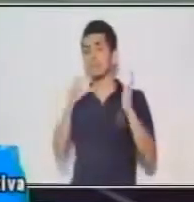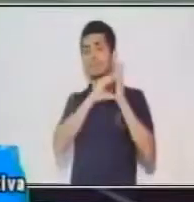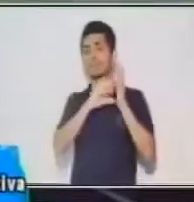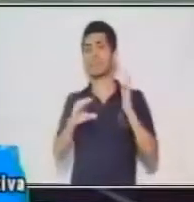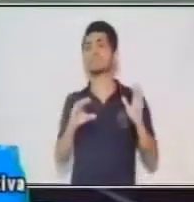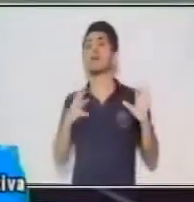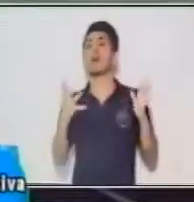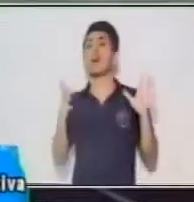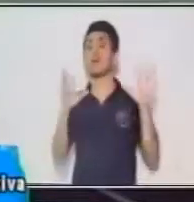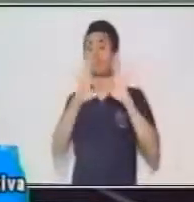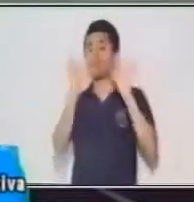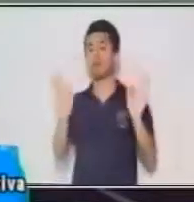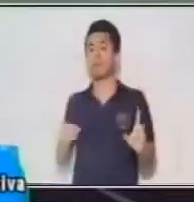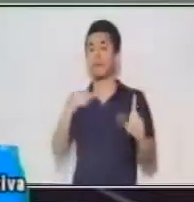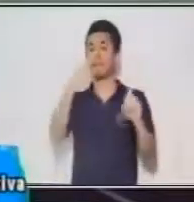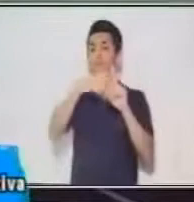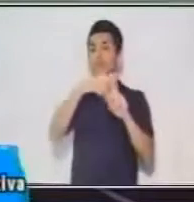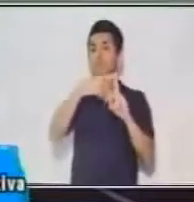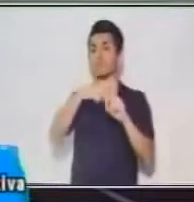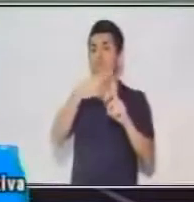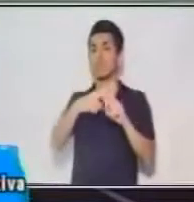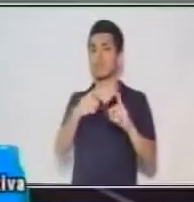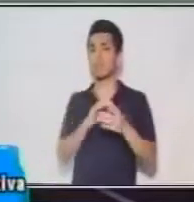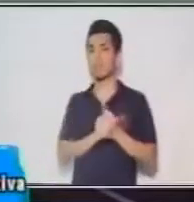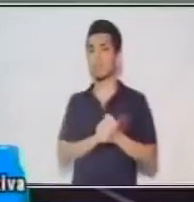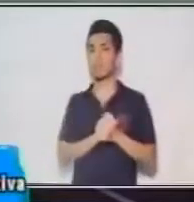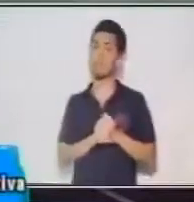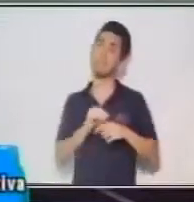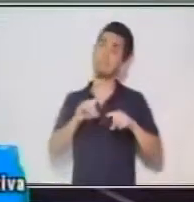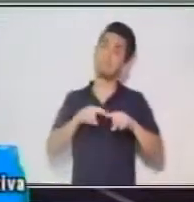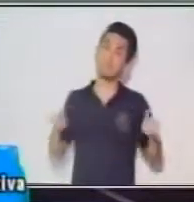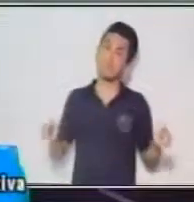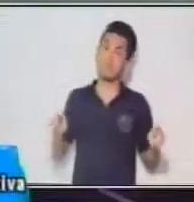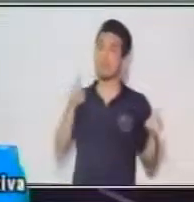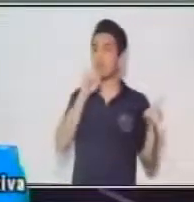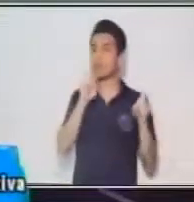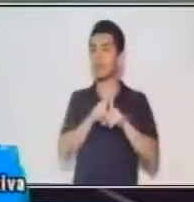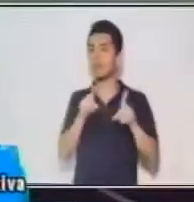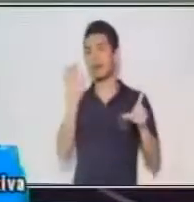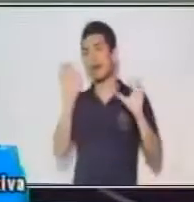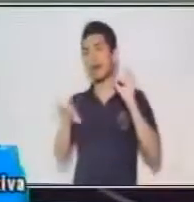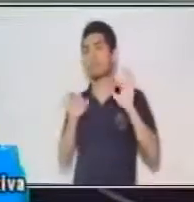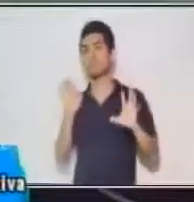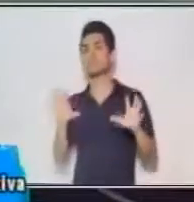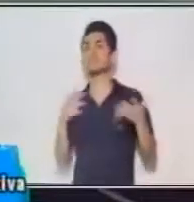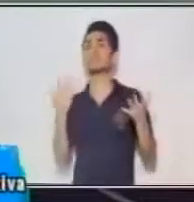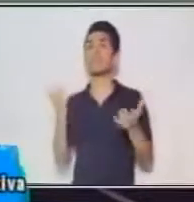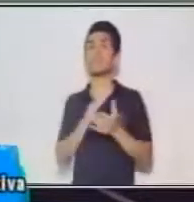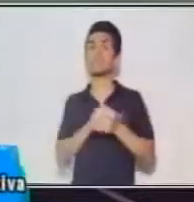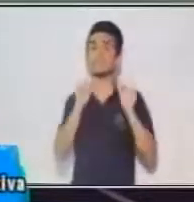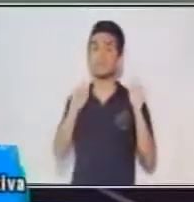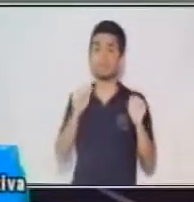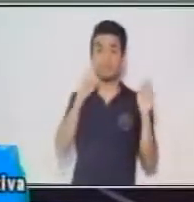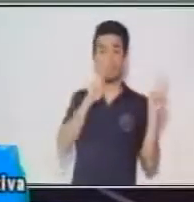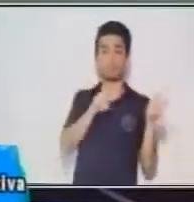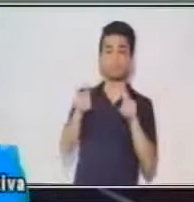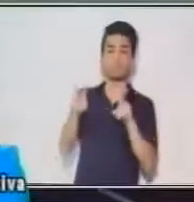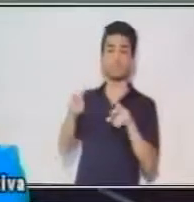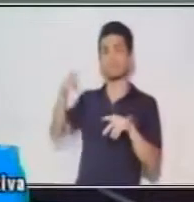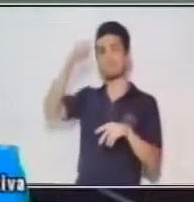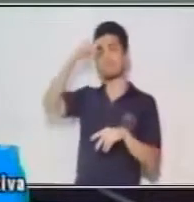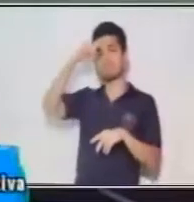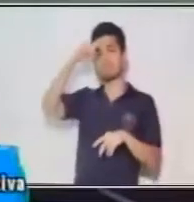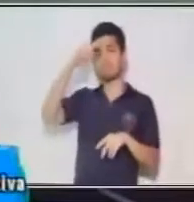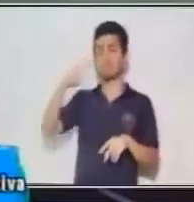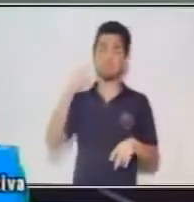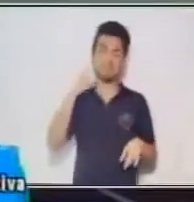sean de forma positiva, pero también en ocasiones se da que los pueden ver de forma negativa. Pero vamos